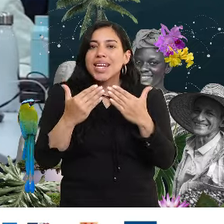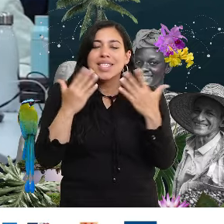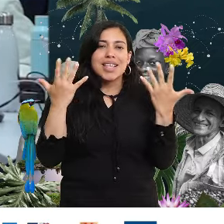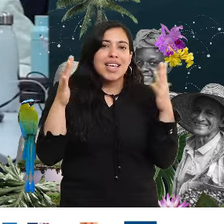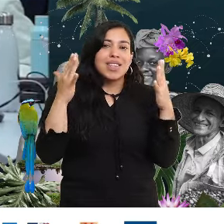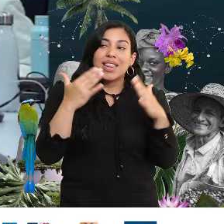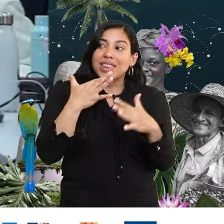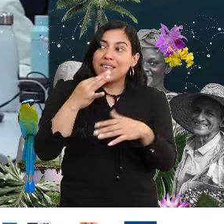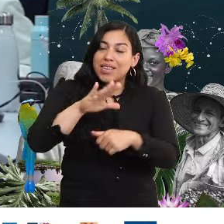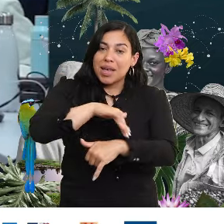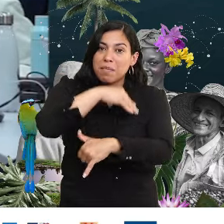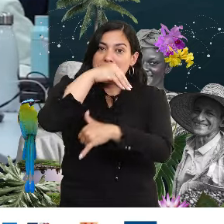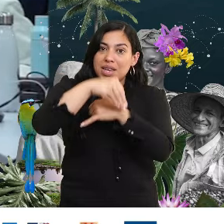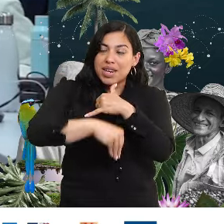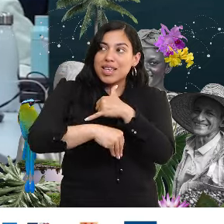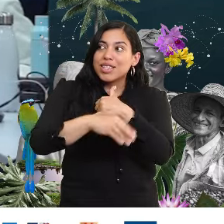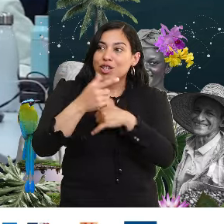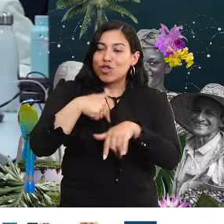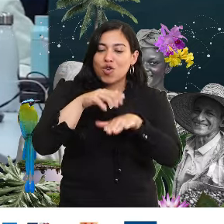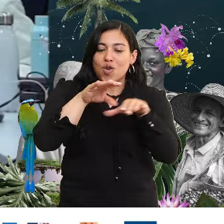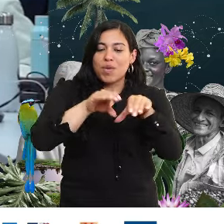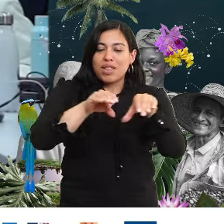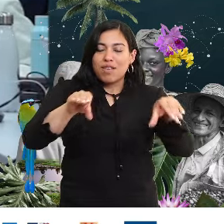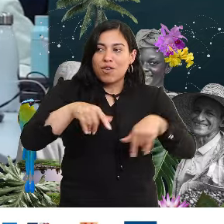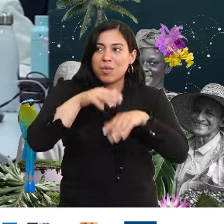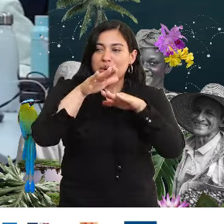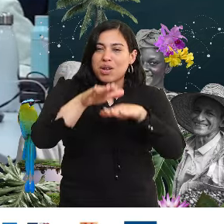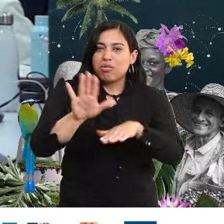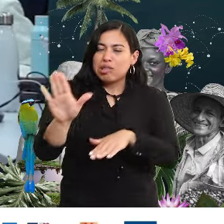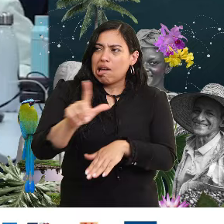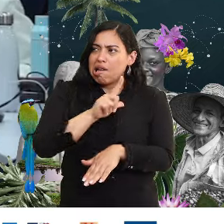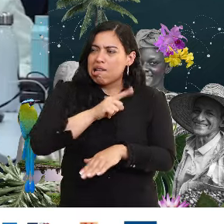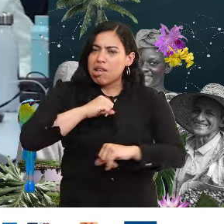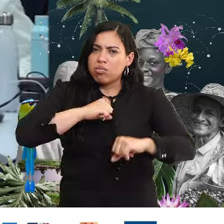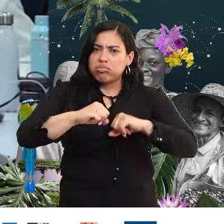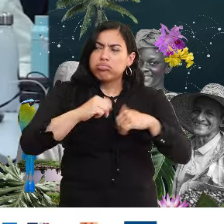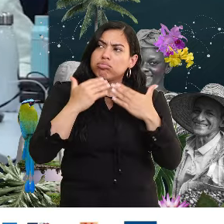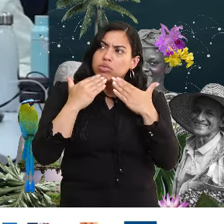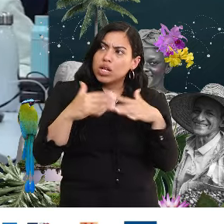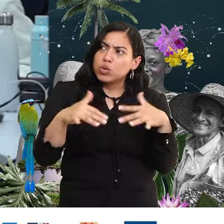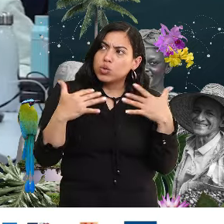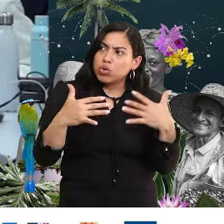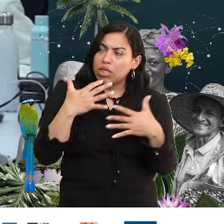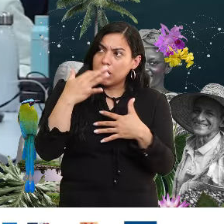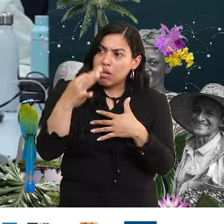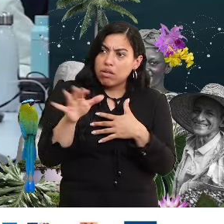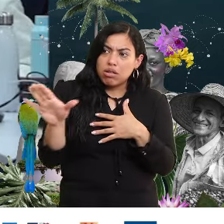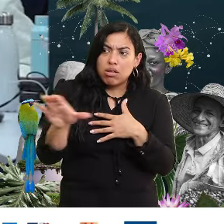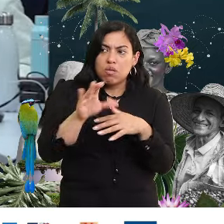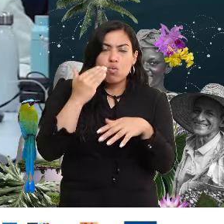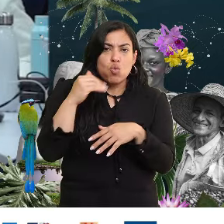ministra, desde la plataforma que yo represento, el liderazgo que ustedes tuvieron y efectivamente